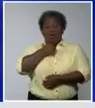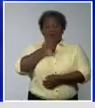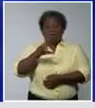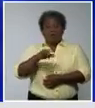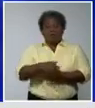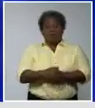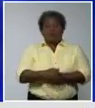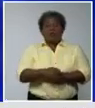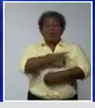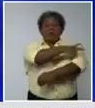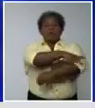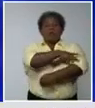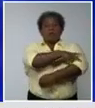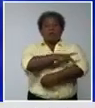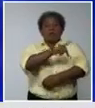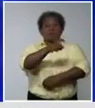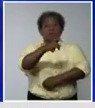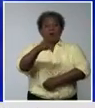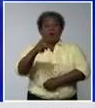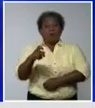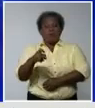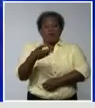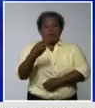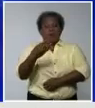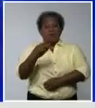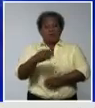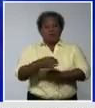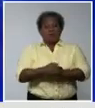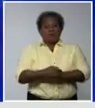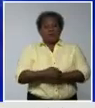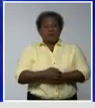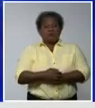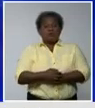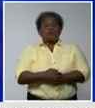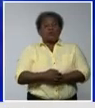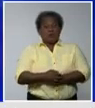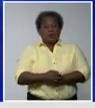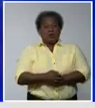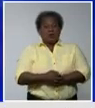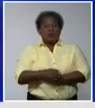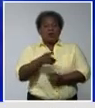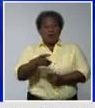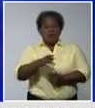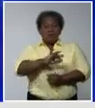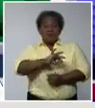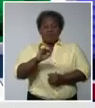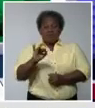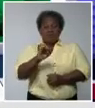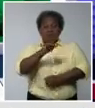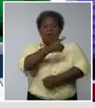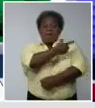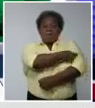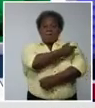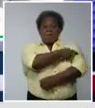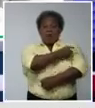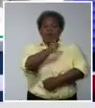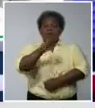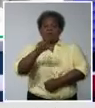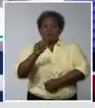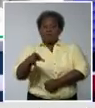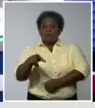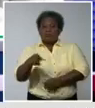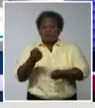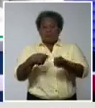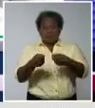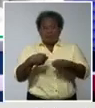la gran mayoría de su población a partir de vacunas que ha adquirido en el mercado internacional. Nosotros estamos